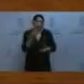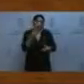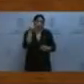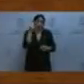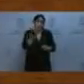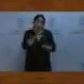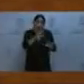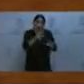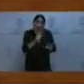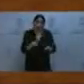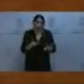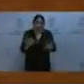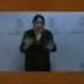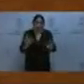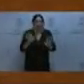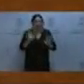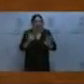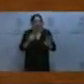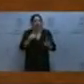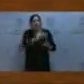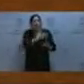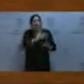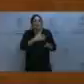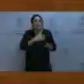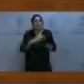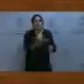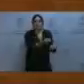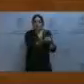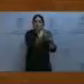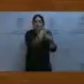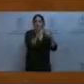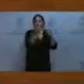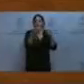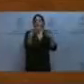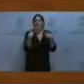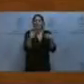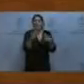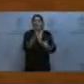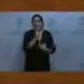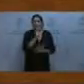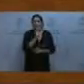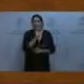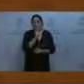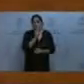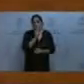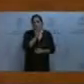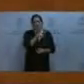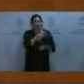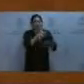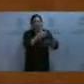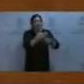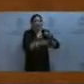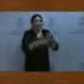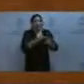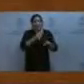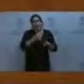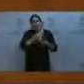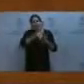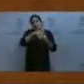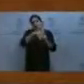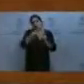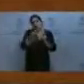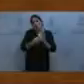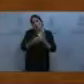enviar a la Fiscalía. Hombre, me gustaría que me contase cómo está lo de la Fiscalía, qué ha hecho para corregir esta situación o por lo